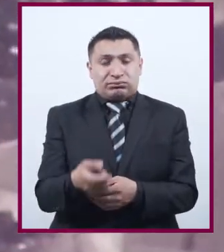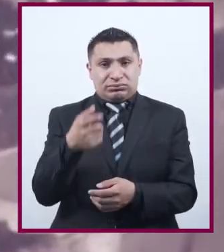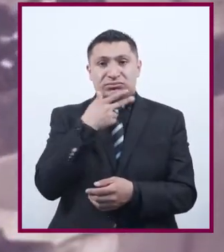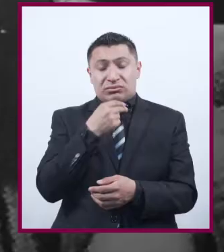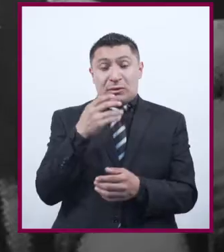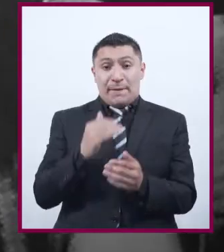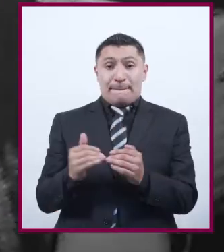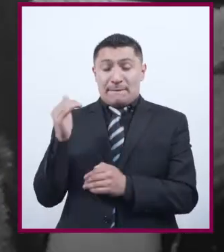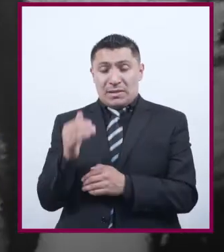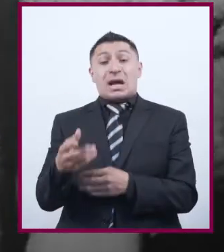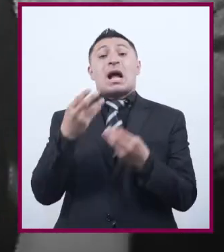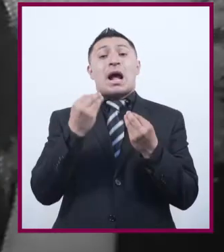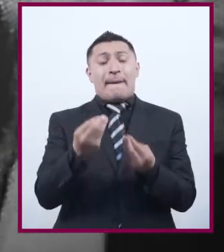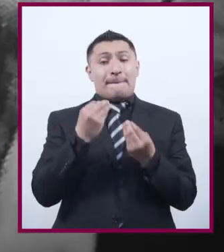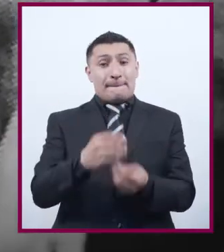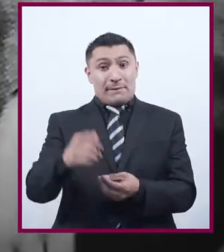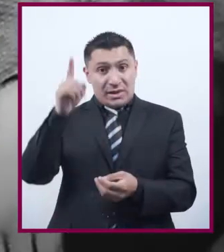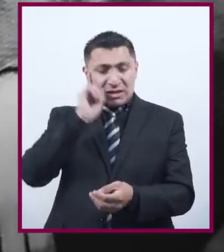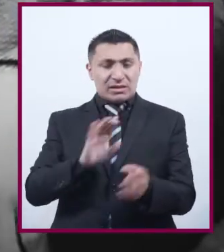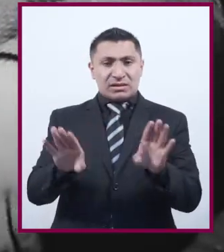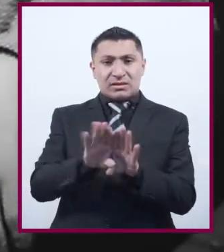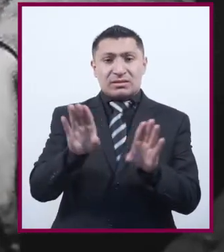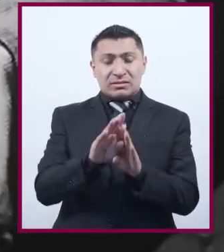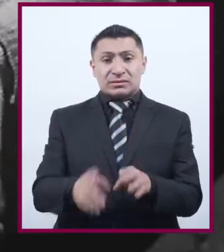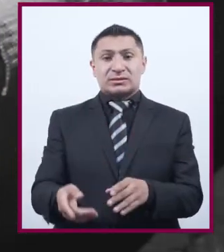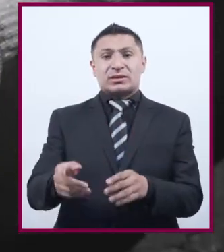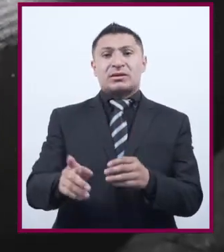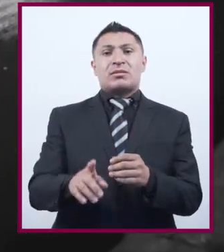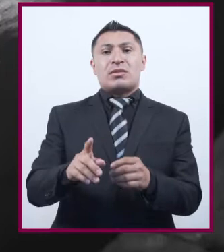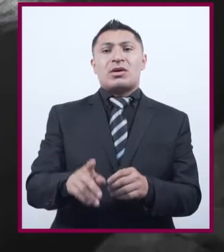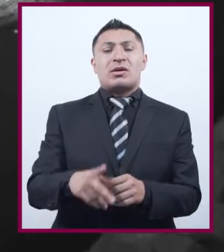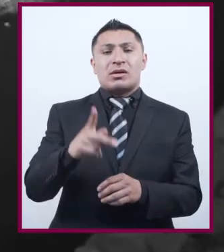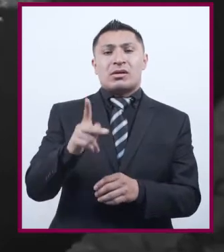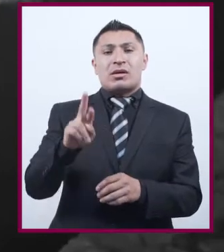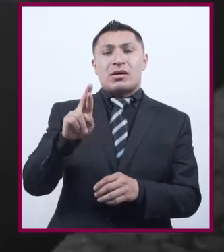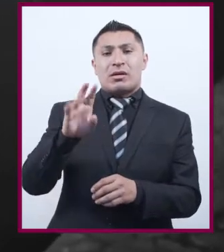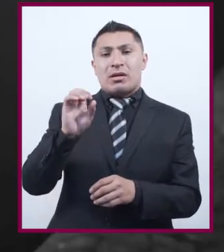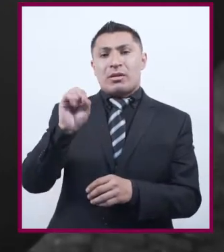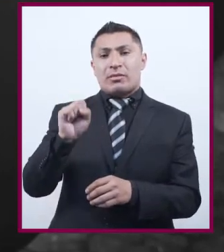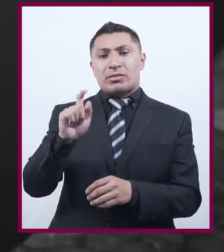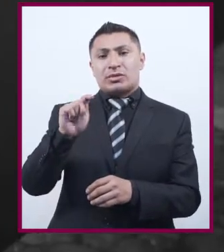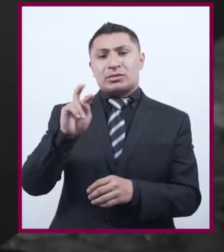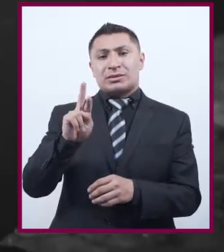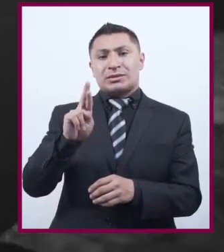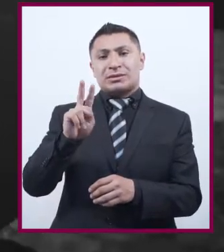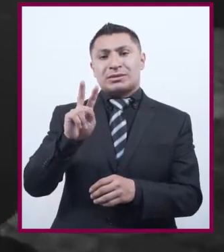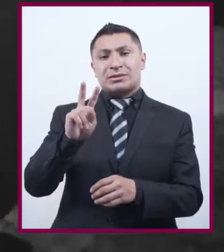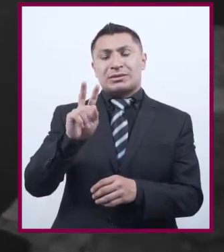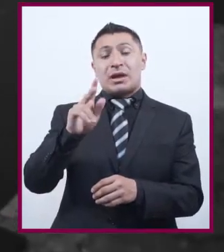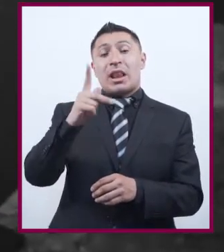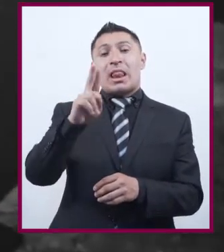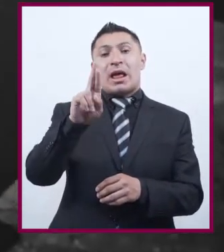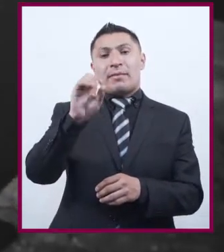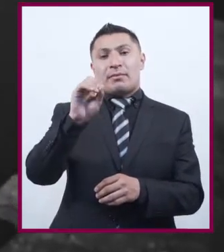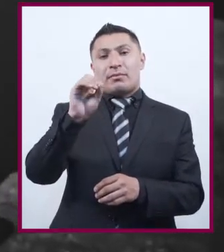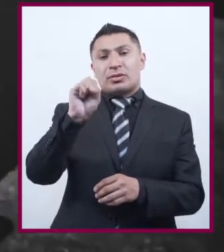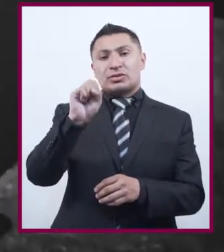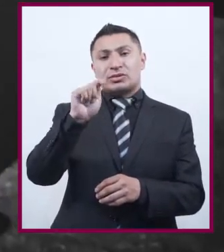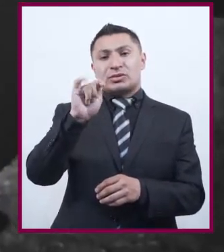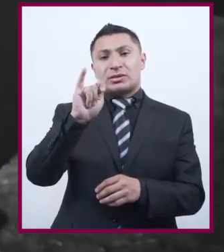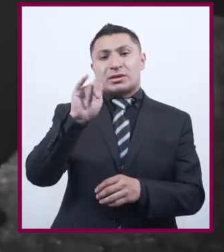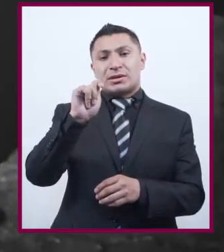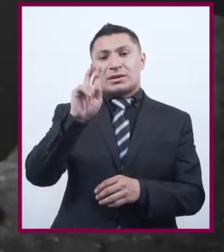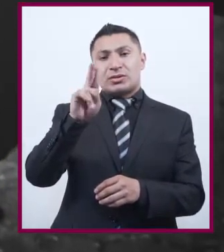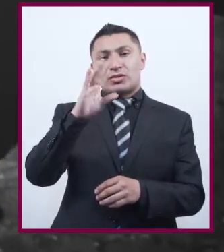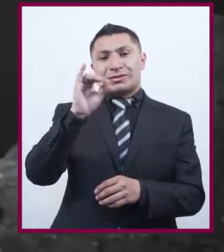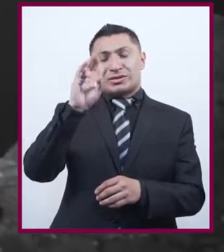hombres. Además, muchas mujeres eran sometidas a la prostitución por ser un mal necesario, y la